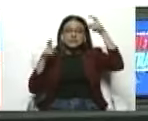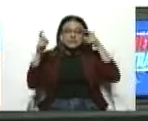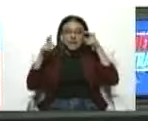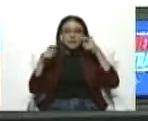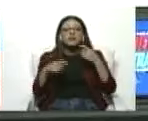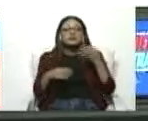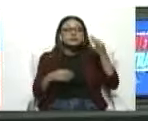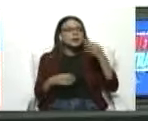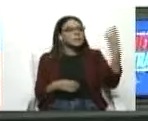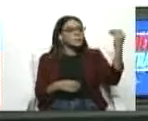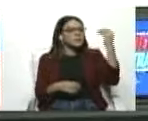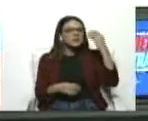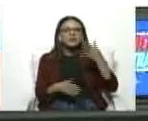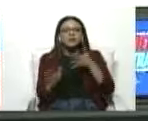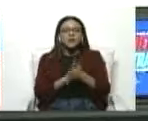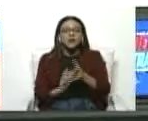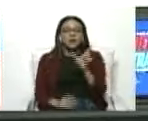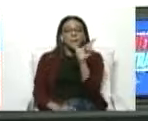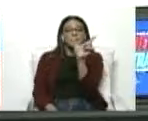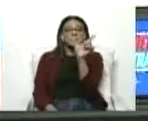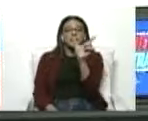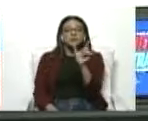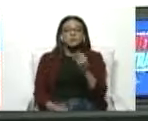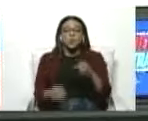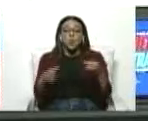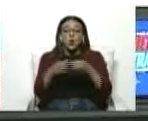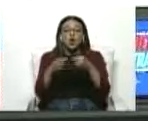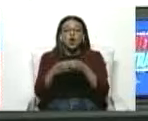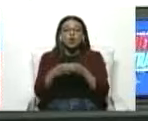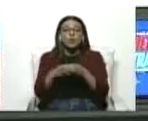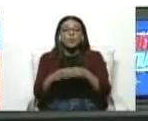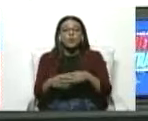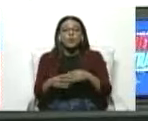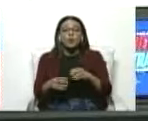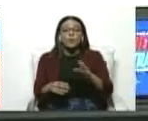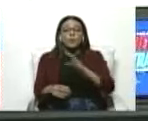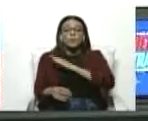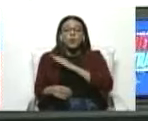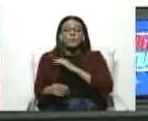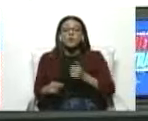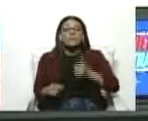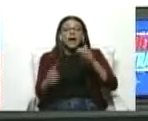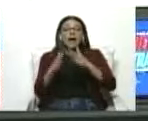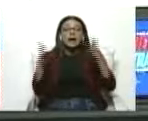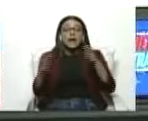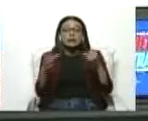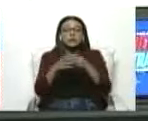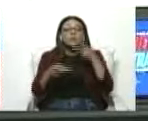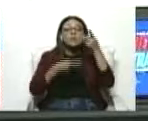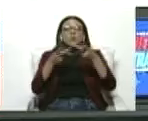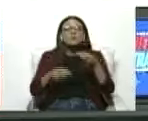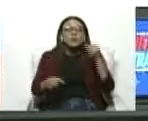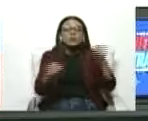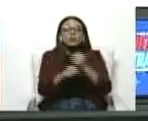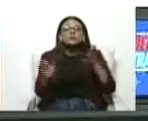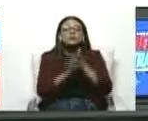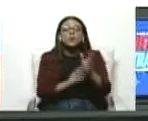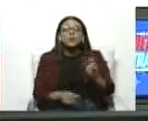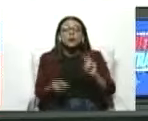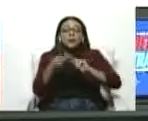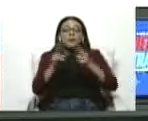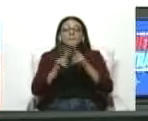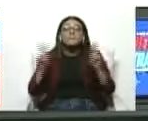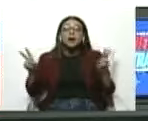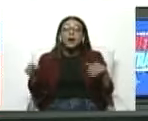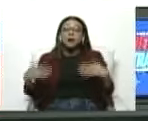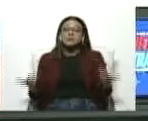el comandante Chávez decía que el PSUV era el más grande ejército de paz del país, para la garantía de la paz, porque él decía que